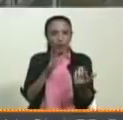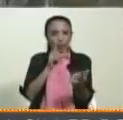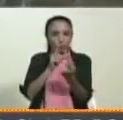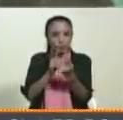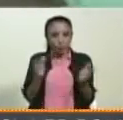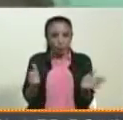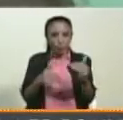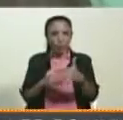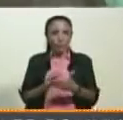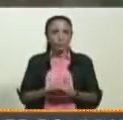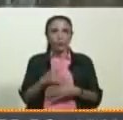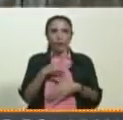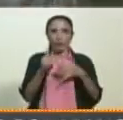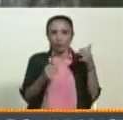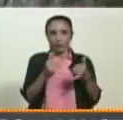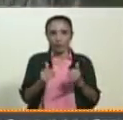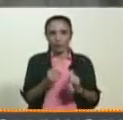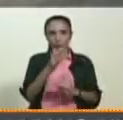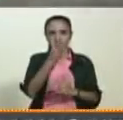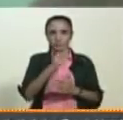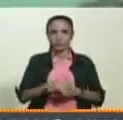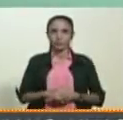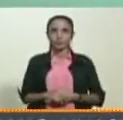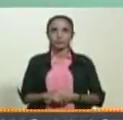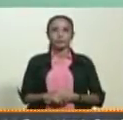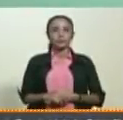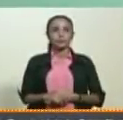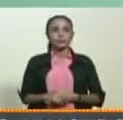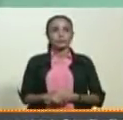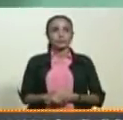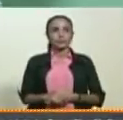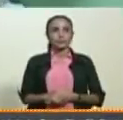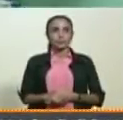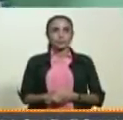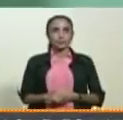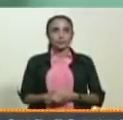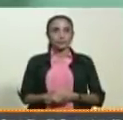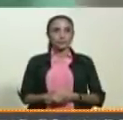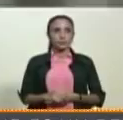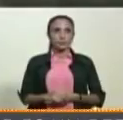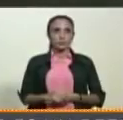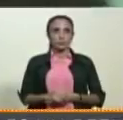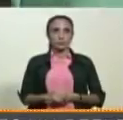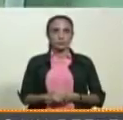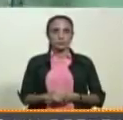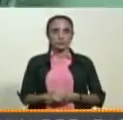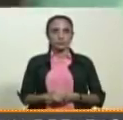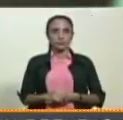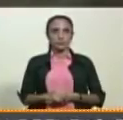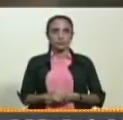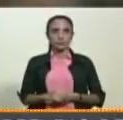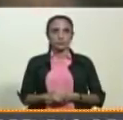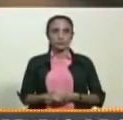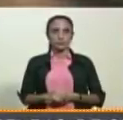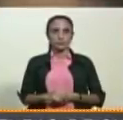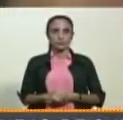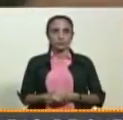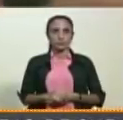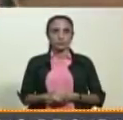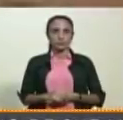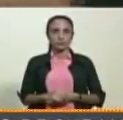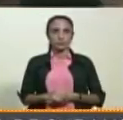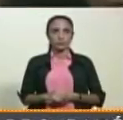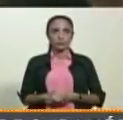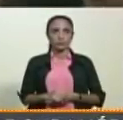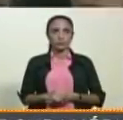la parturienta, al bebé se pone... Atención de calidad. Atención de primera. De primer orden con última tecnología, vicepresidente,